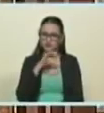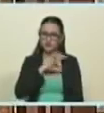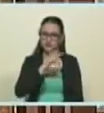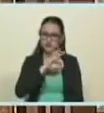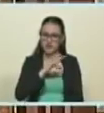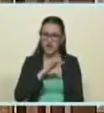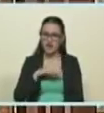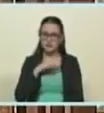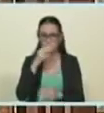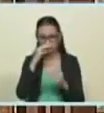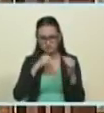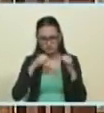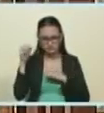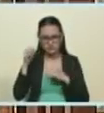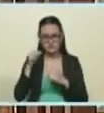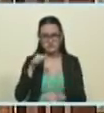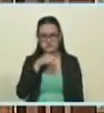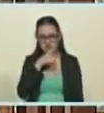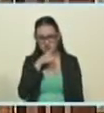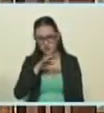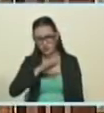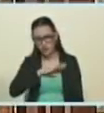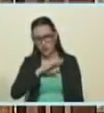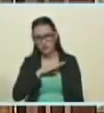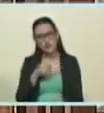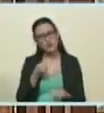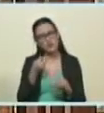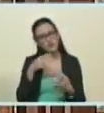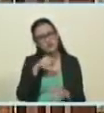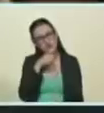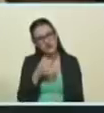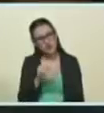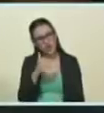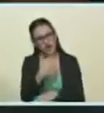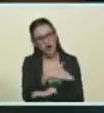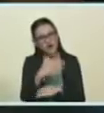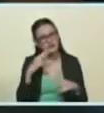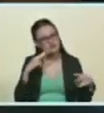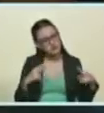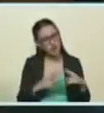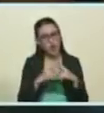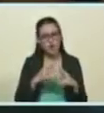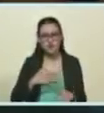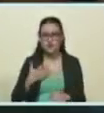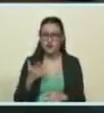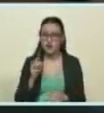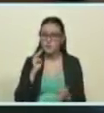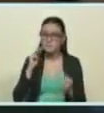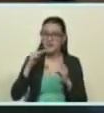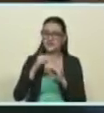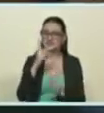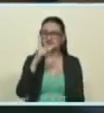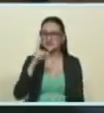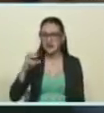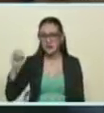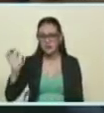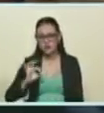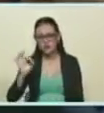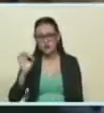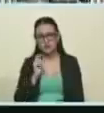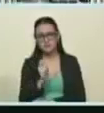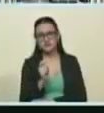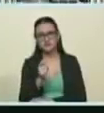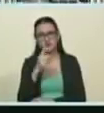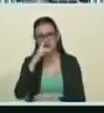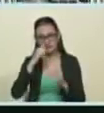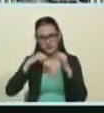amor mayor para los pensionados, los viejitos. ¿Cuántos viejitos se consiguen ustedes por las calles? Yo quiero llegar a la meta del 100% de pensionados en